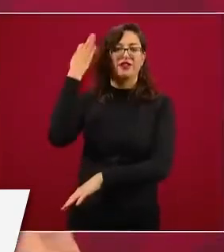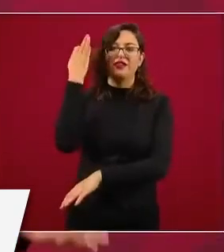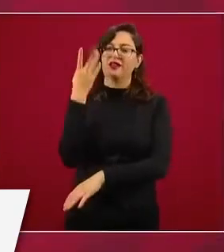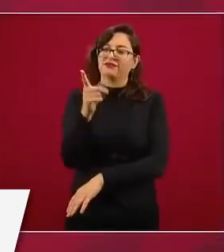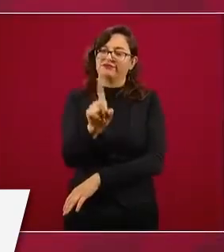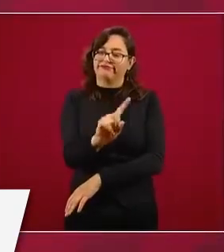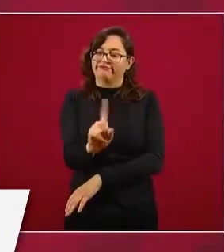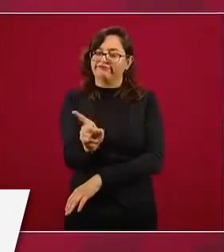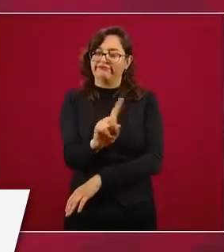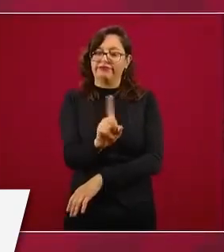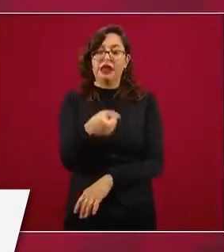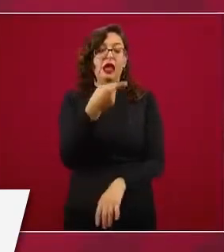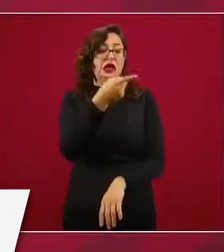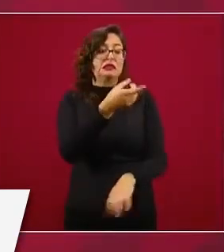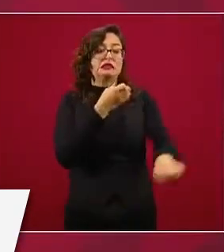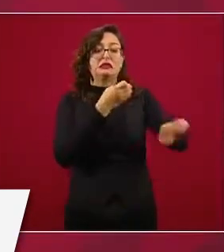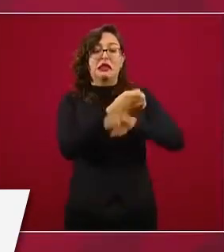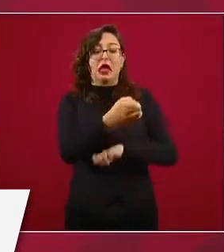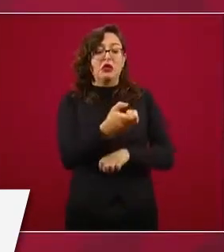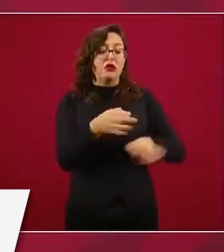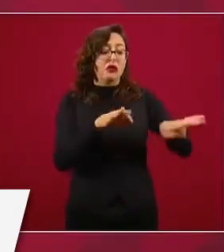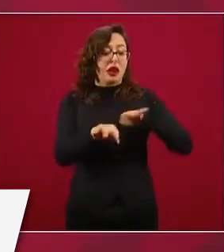es porque el gobierno federal no les da